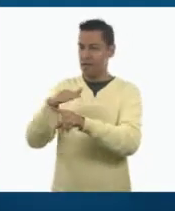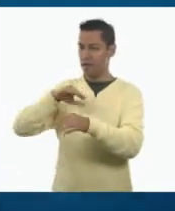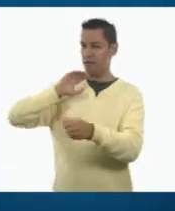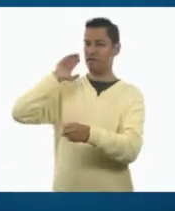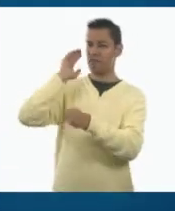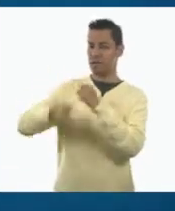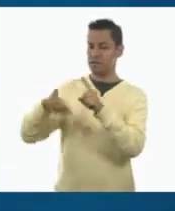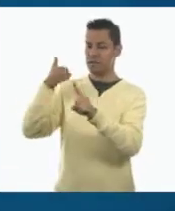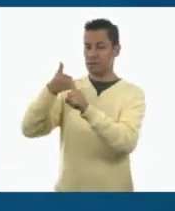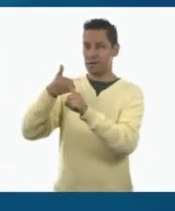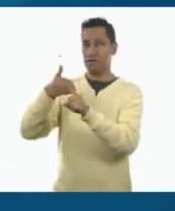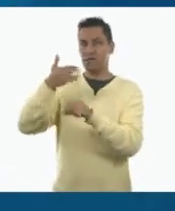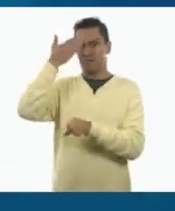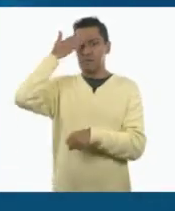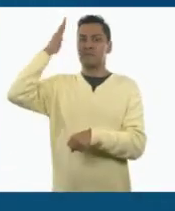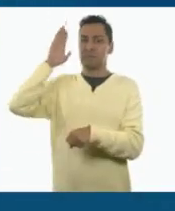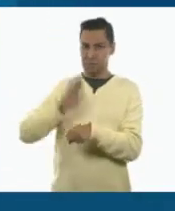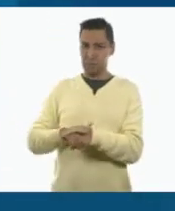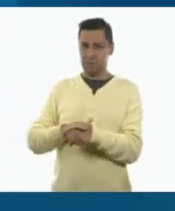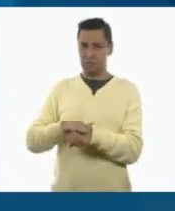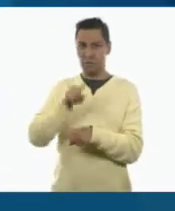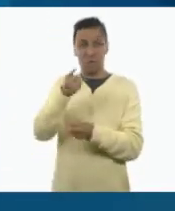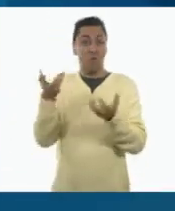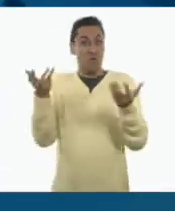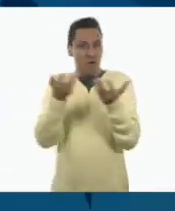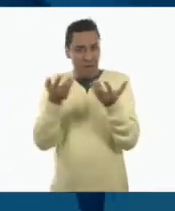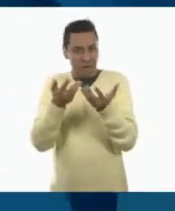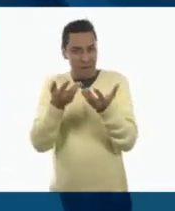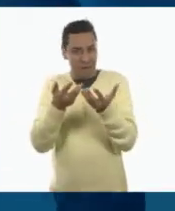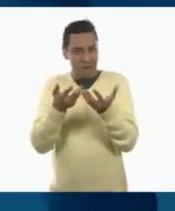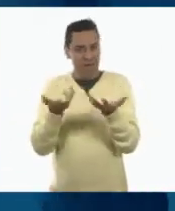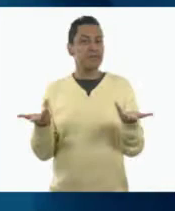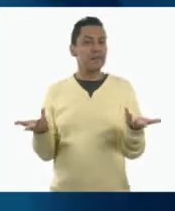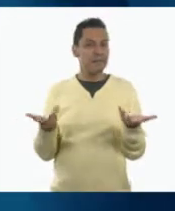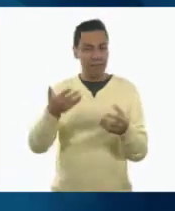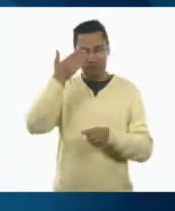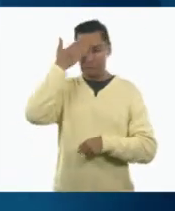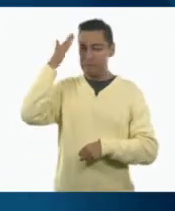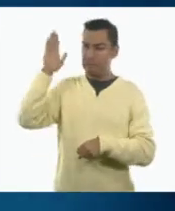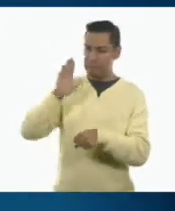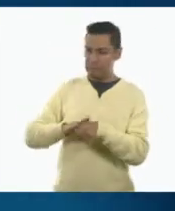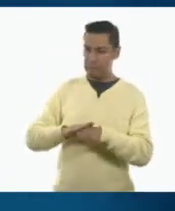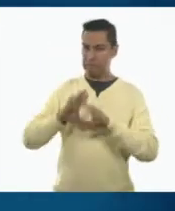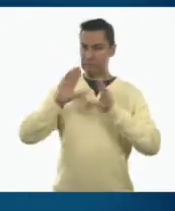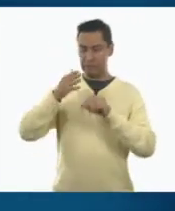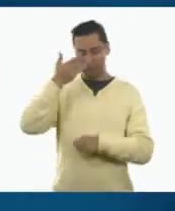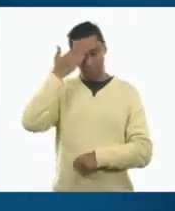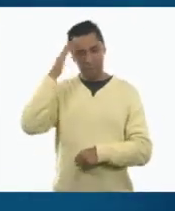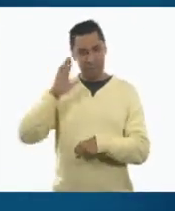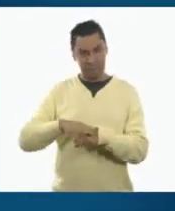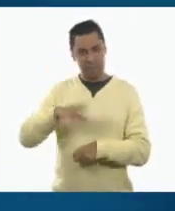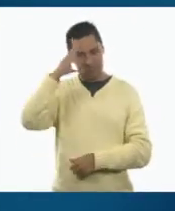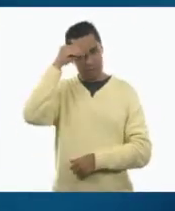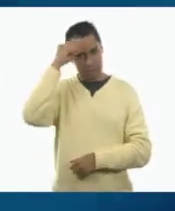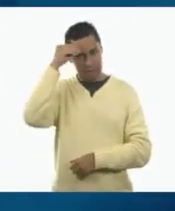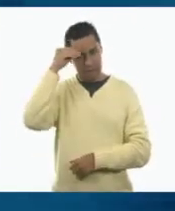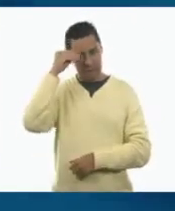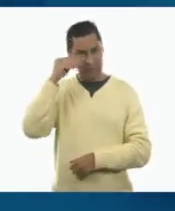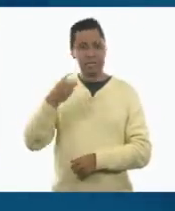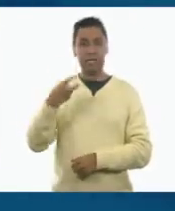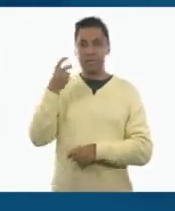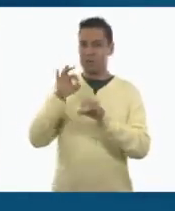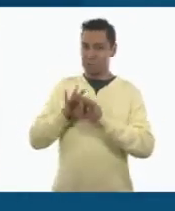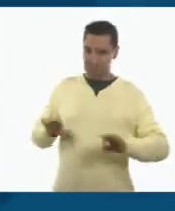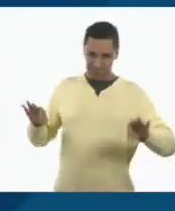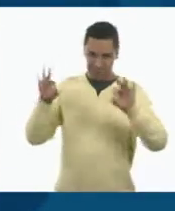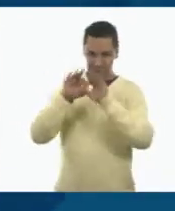o moraleja. Toda acción entonces de la fábula desencadena una acción moralizante y esa es la